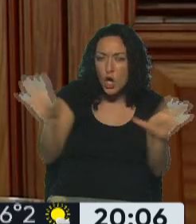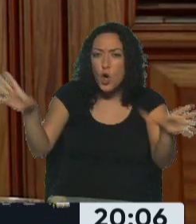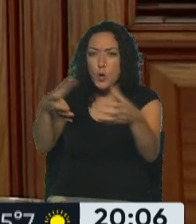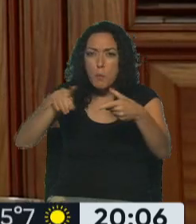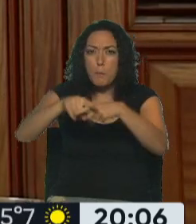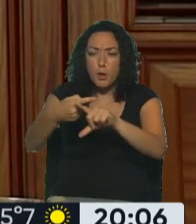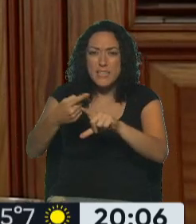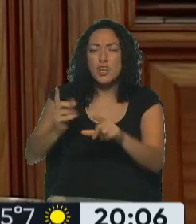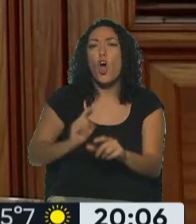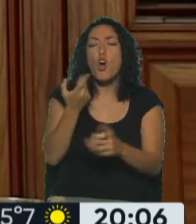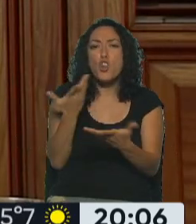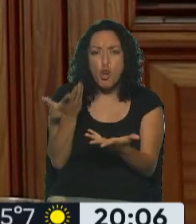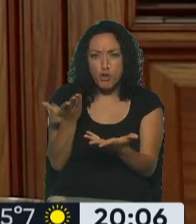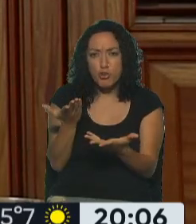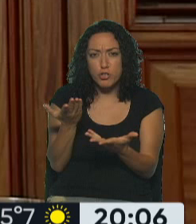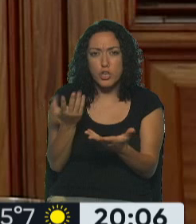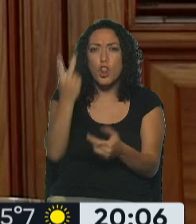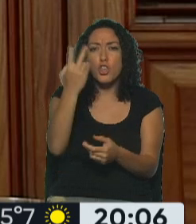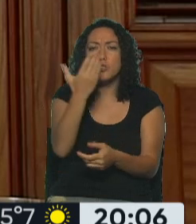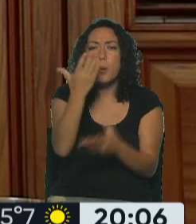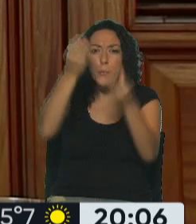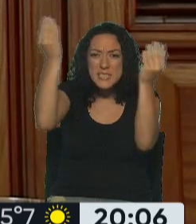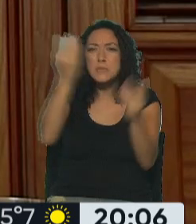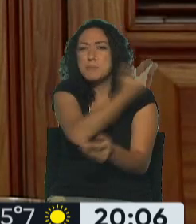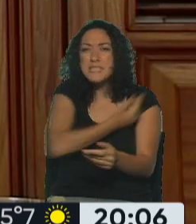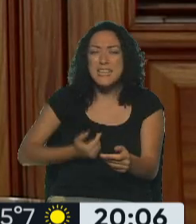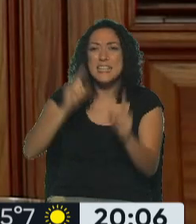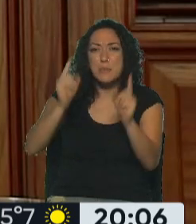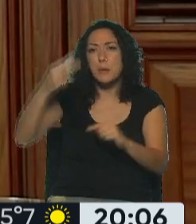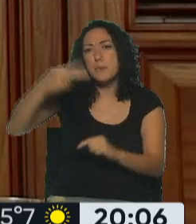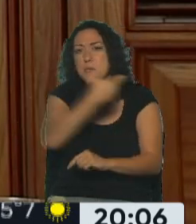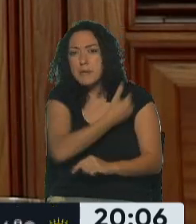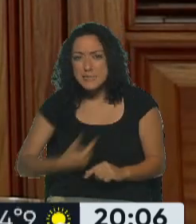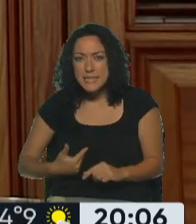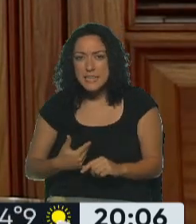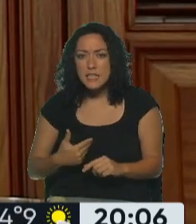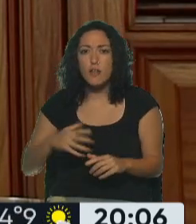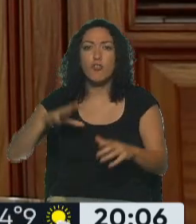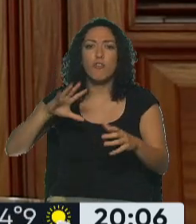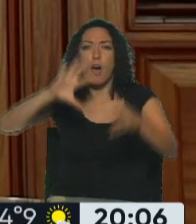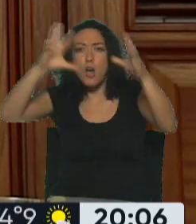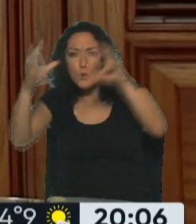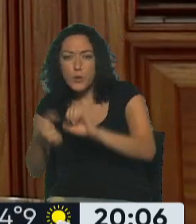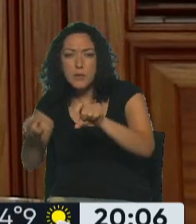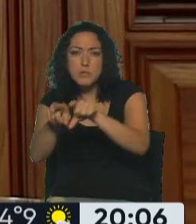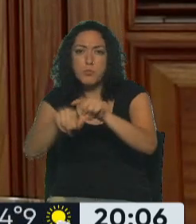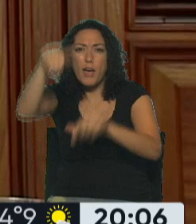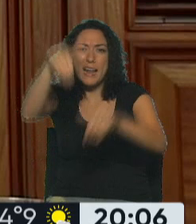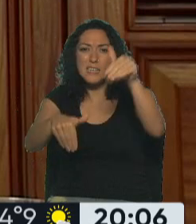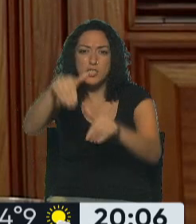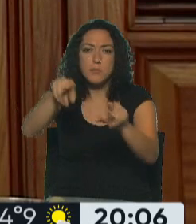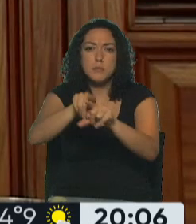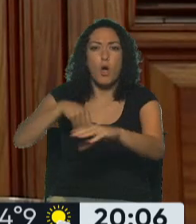política que me dio el honor de ser 2 veces presidenta y 1 vicepresidenta a que la maltraten en periodo electoral con